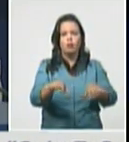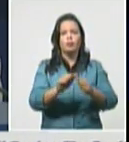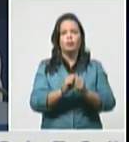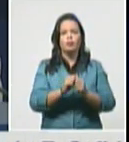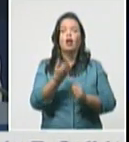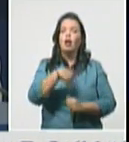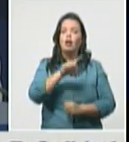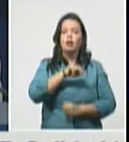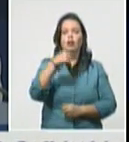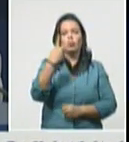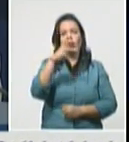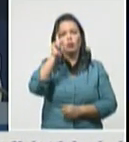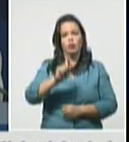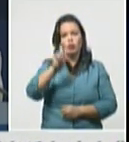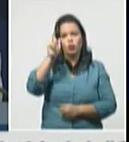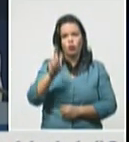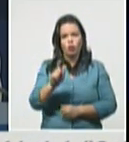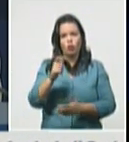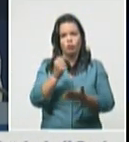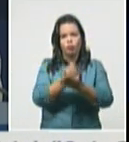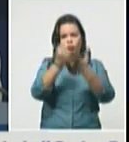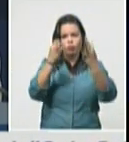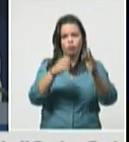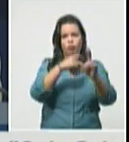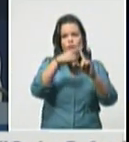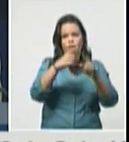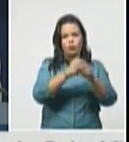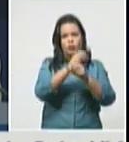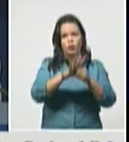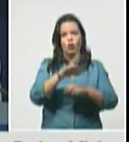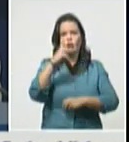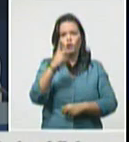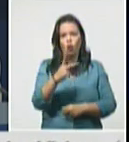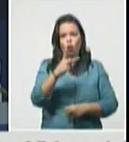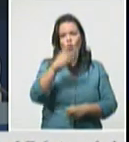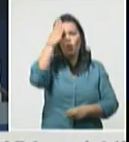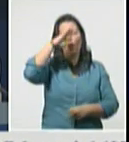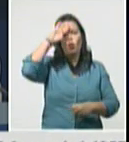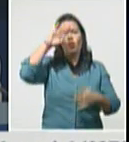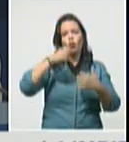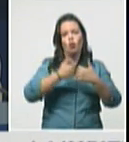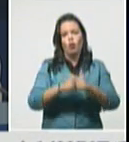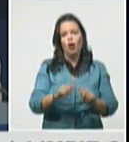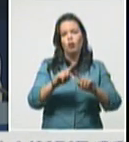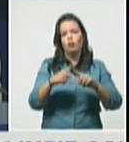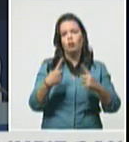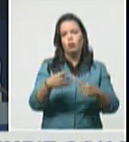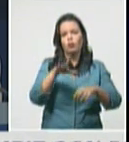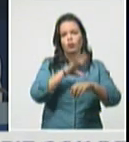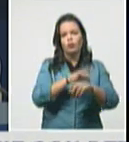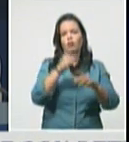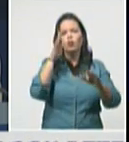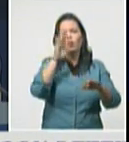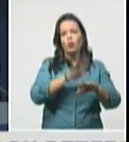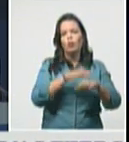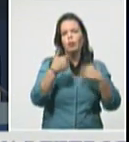ayer son cubanos, los dos son contactos de casos confirmados, y ya el